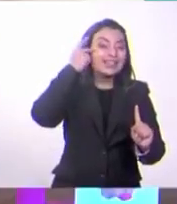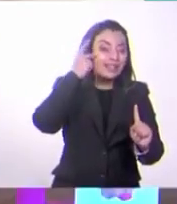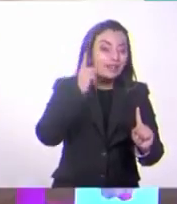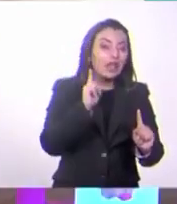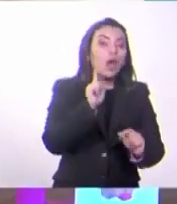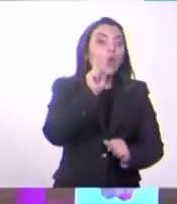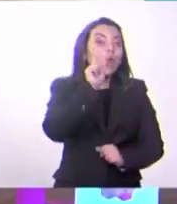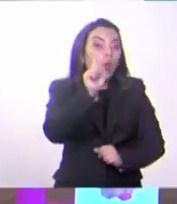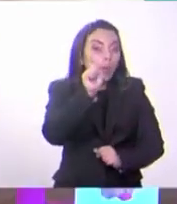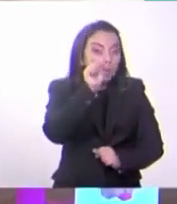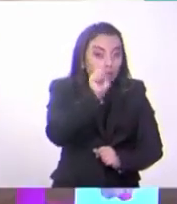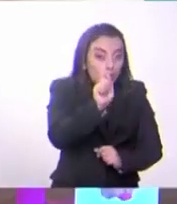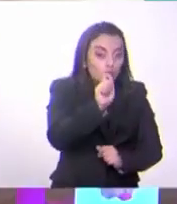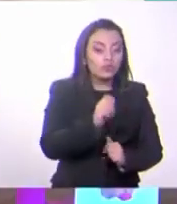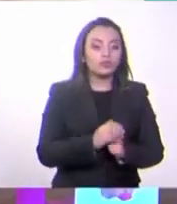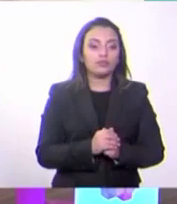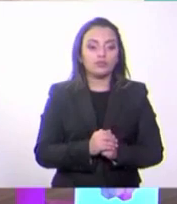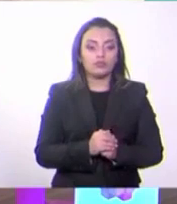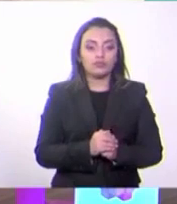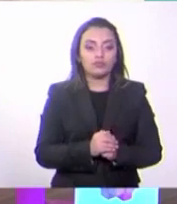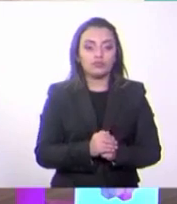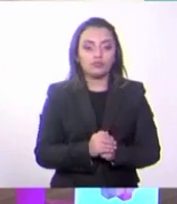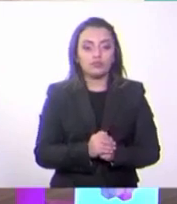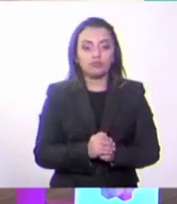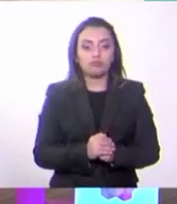tercera? Podemos trazar una tercera.